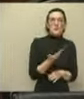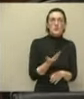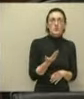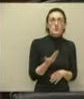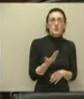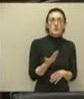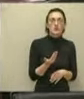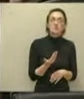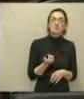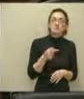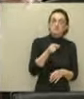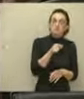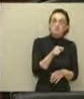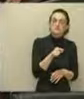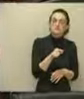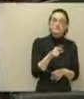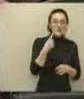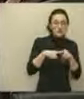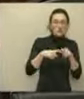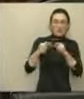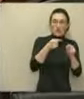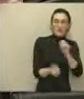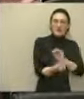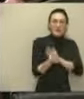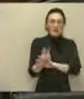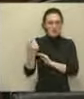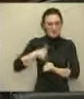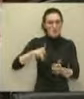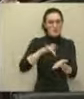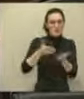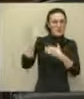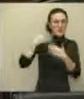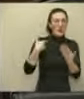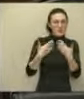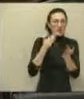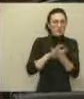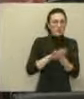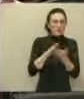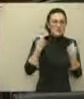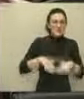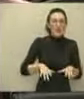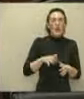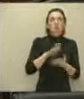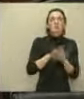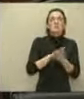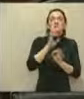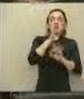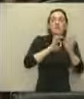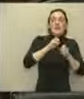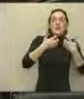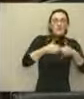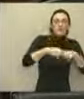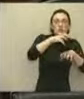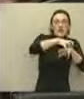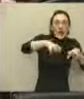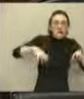que han salido aquí en el debate ya salieron. En aquel momento hablábamos, precisamente, de la concentración de grandes industrias,